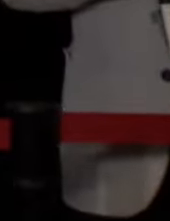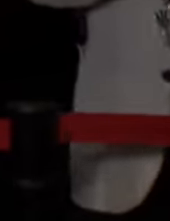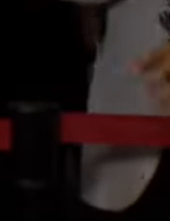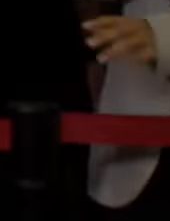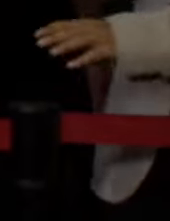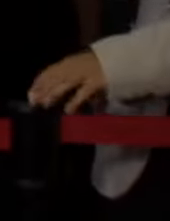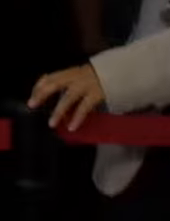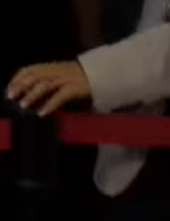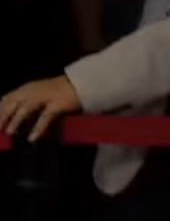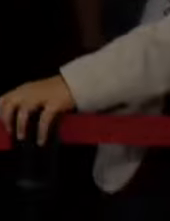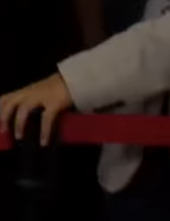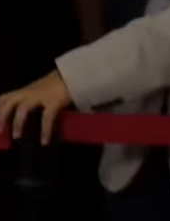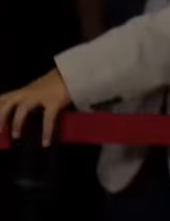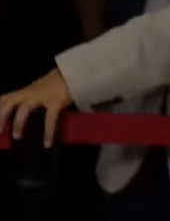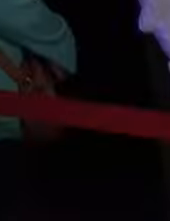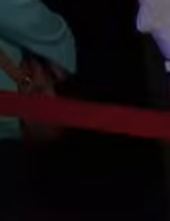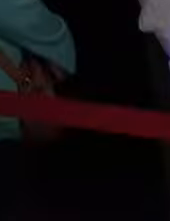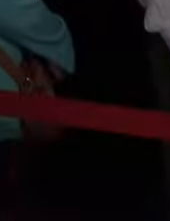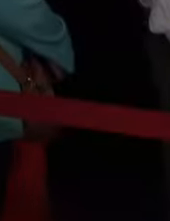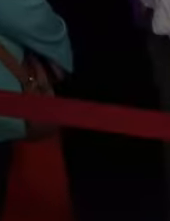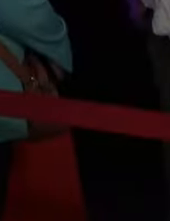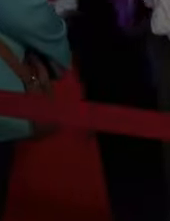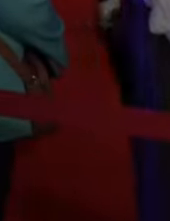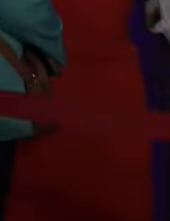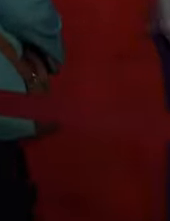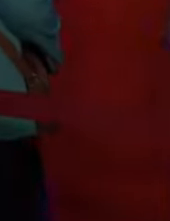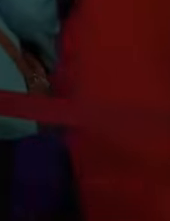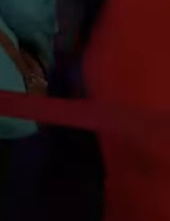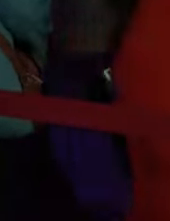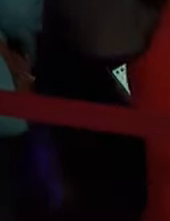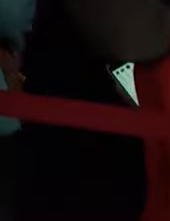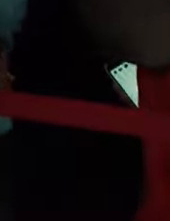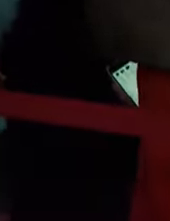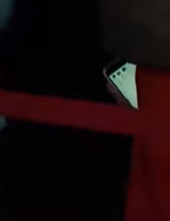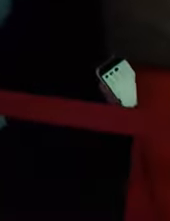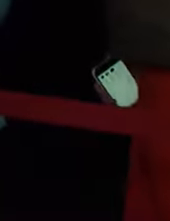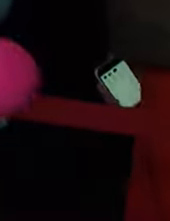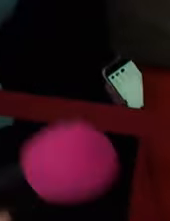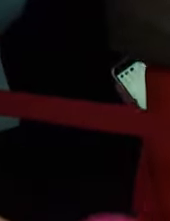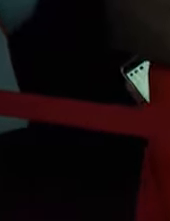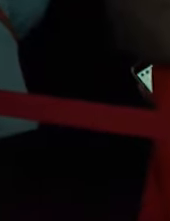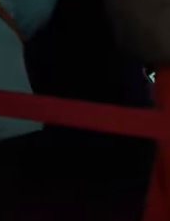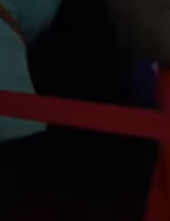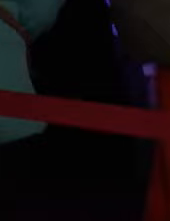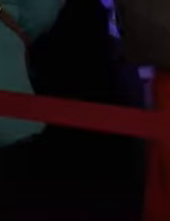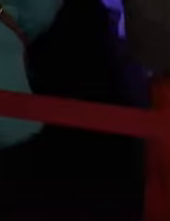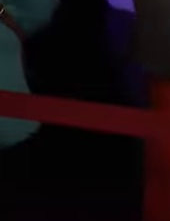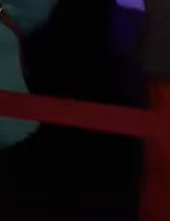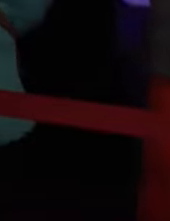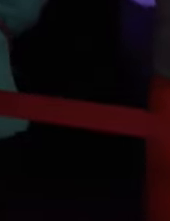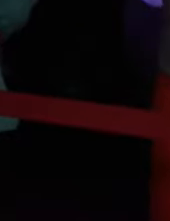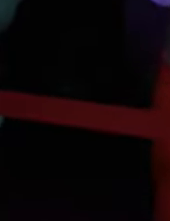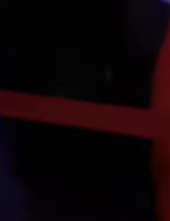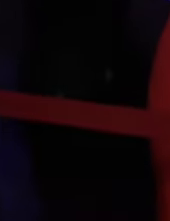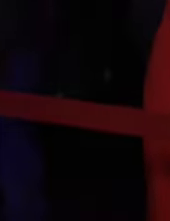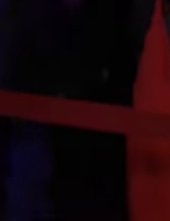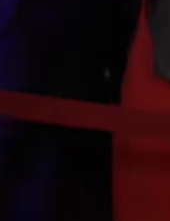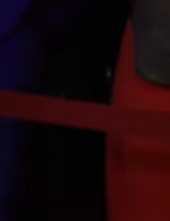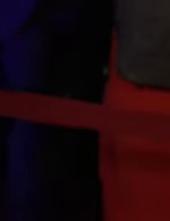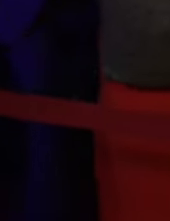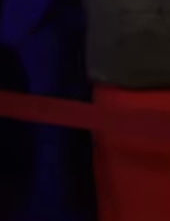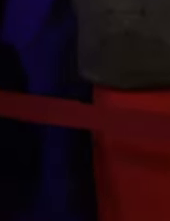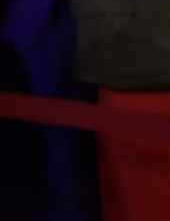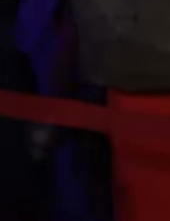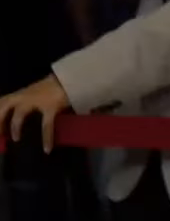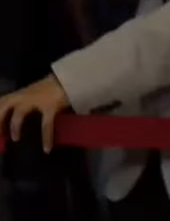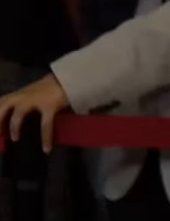mejor manera Muchísimas gracias guido muchas gracias a ustedes y ahora le damos el pase a Daniel que está dentro del aula ya para anunciar